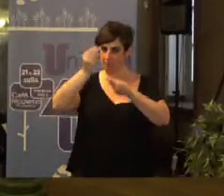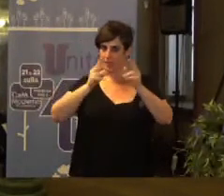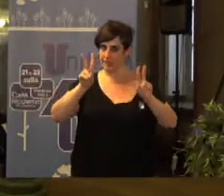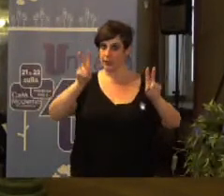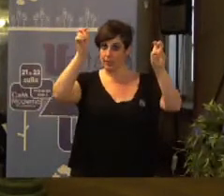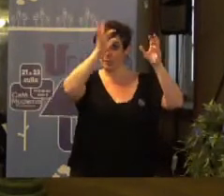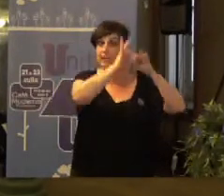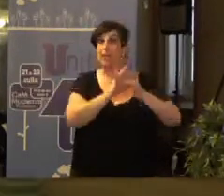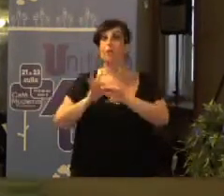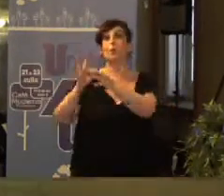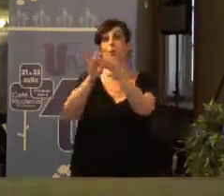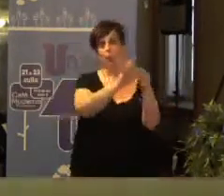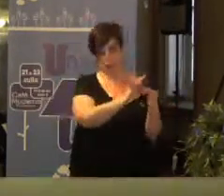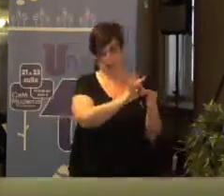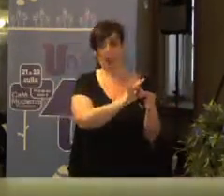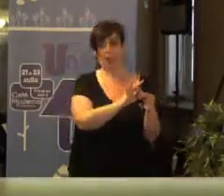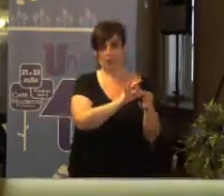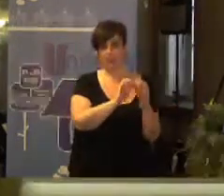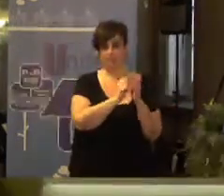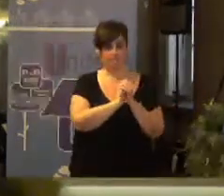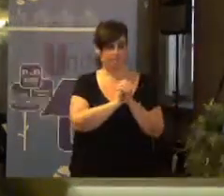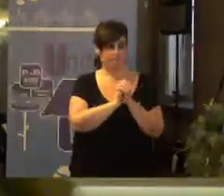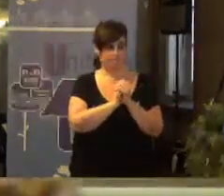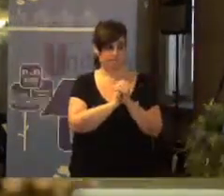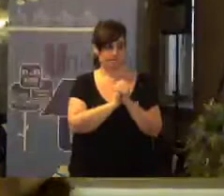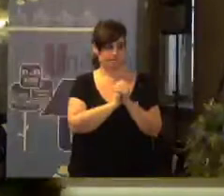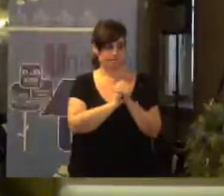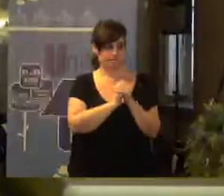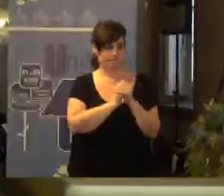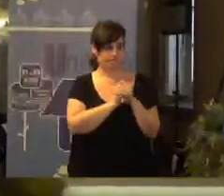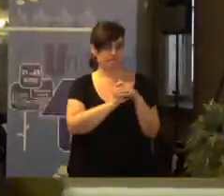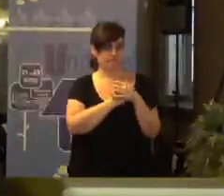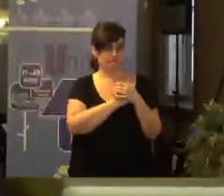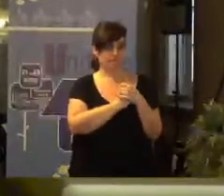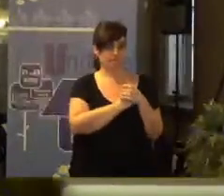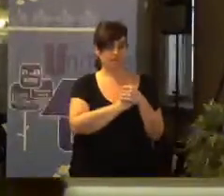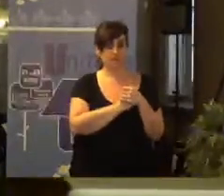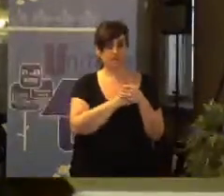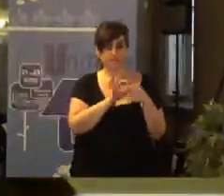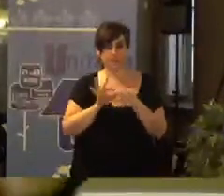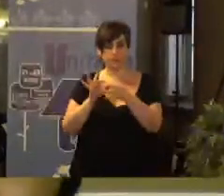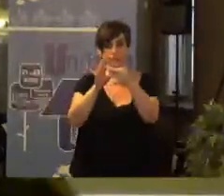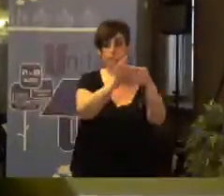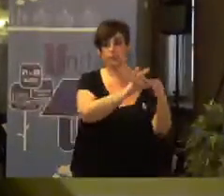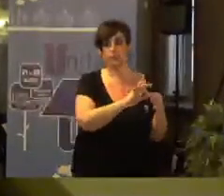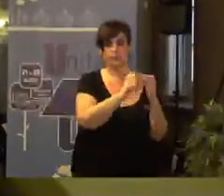das alianças e das frentes necessárias, as políticas, não as populares, isso é muito mais difícil de